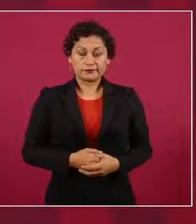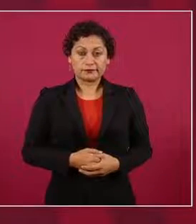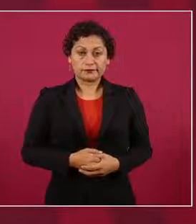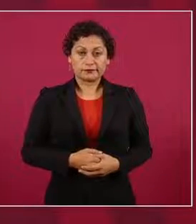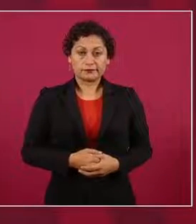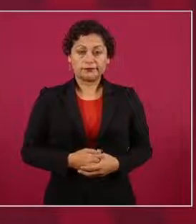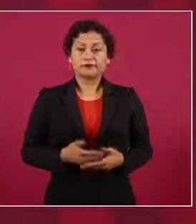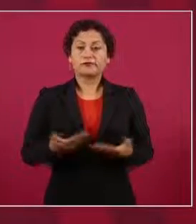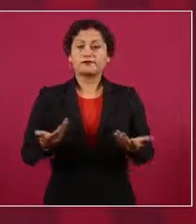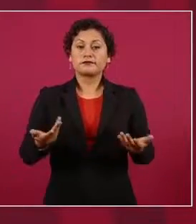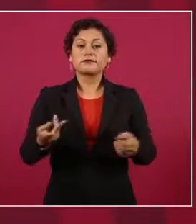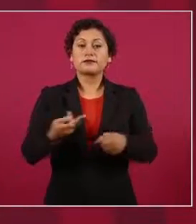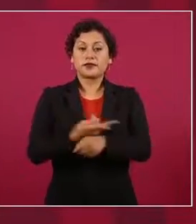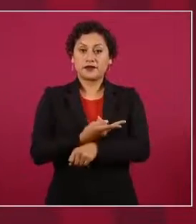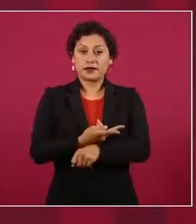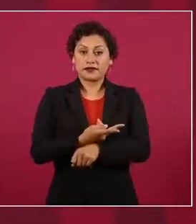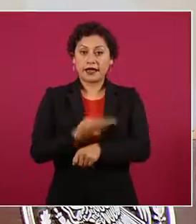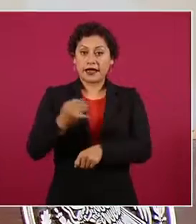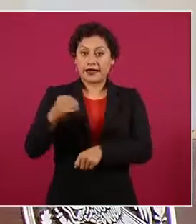no intervino el INAH.